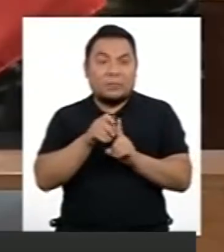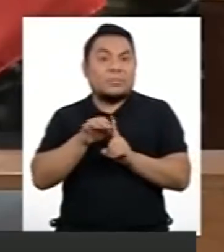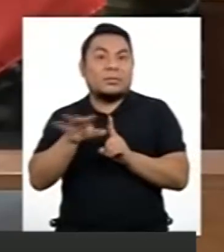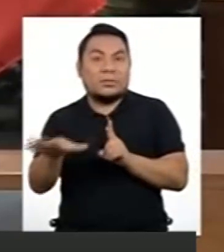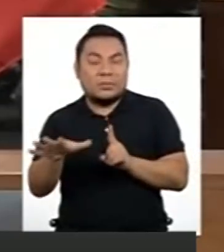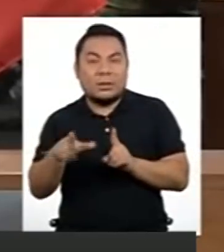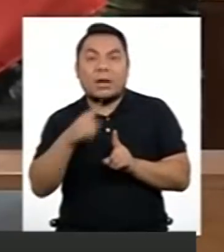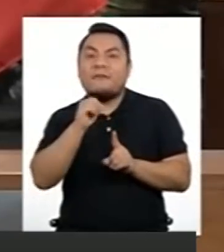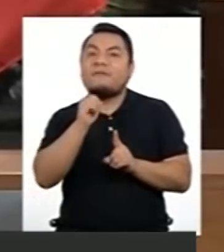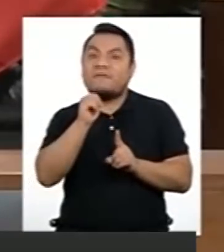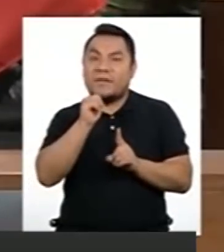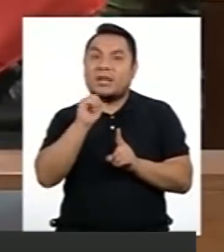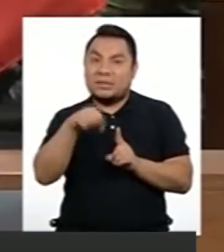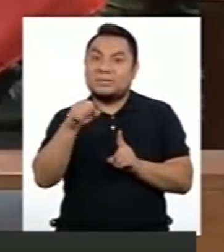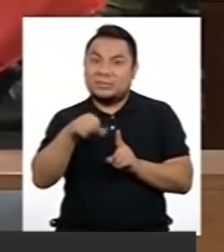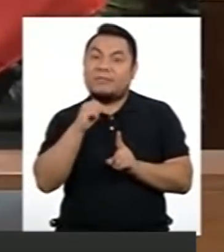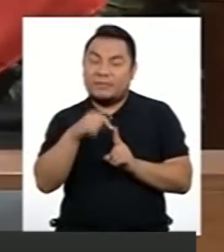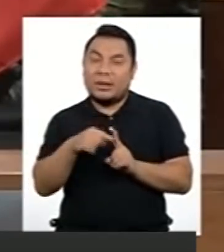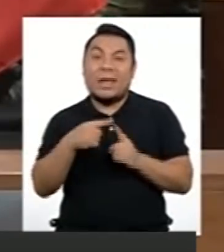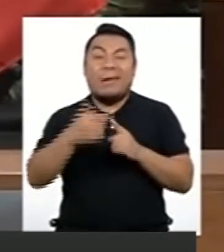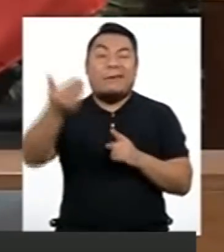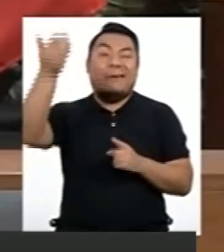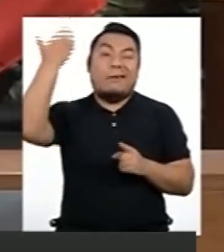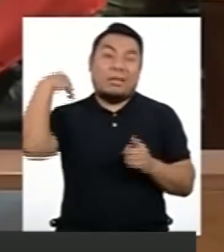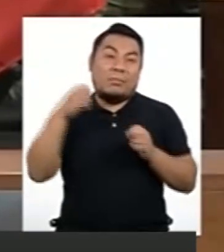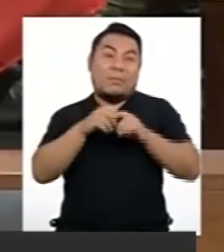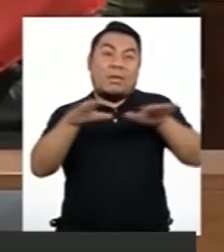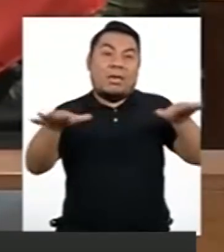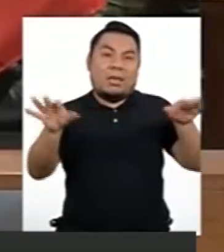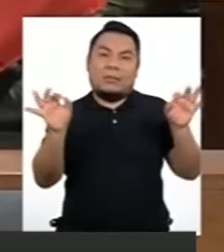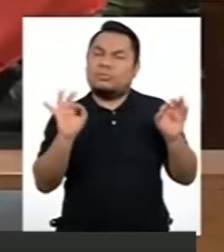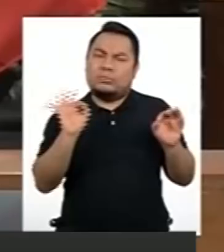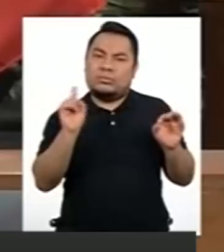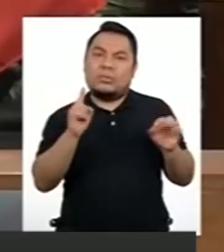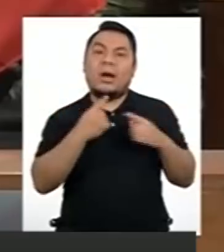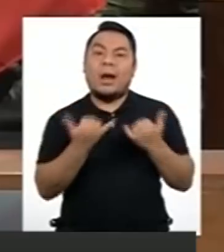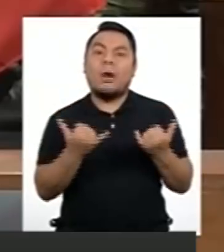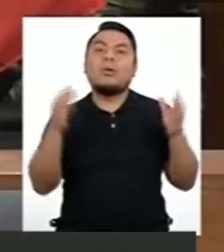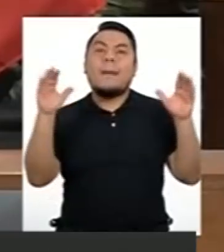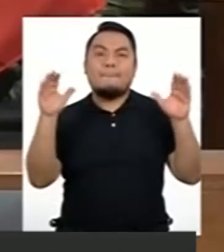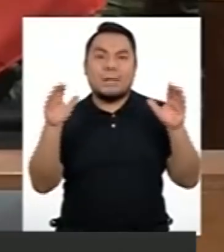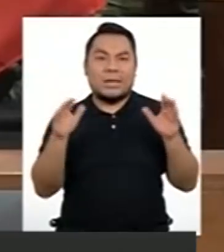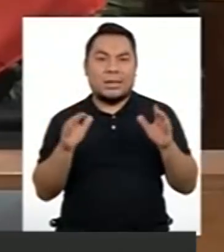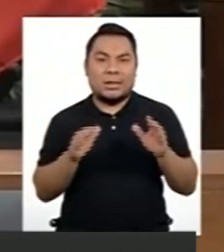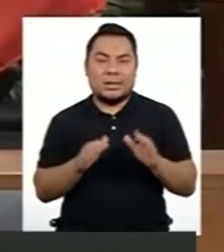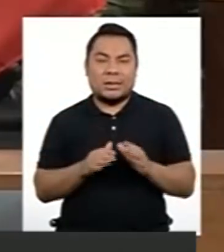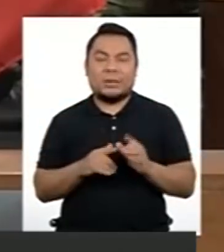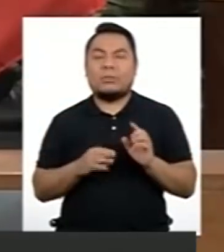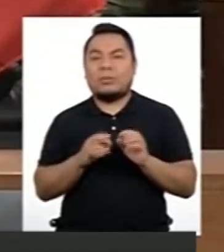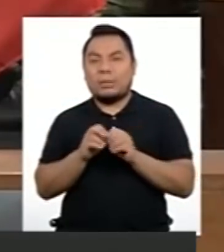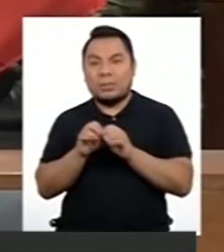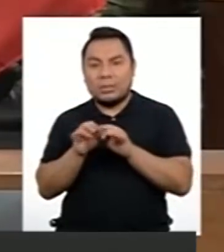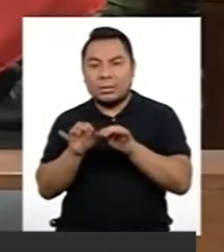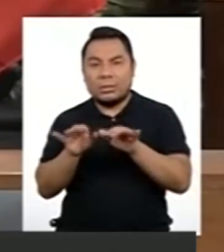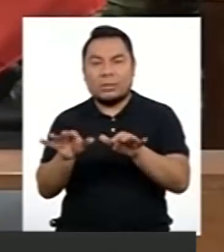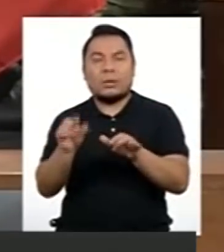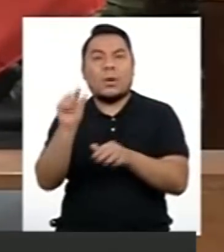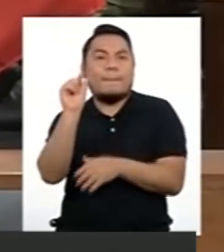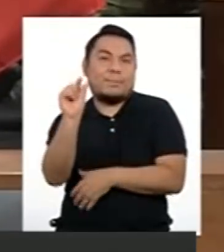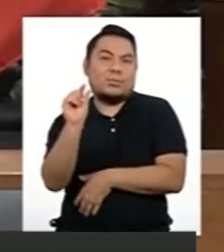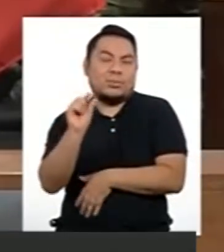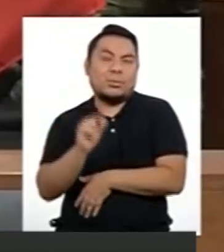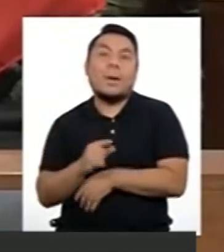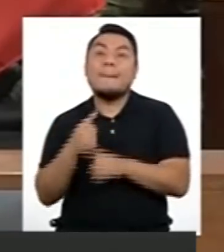contagio aumenta. No a los niveles del inicio, que contagiaba R3, es decir,